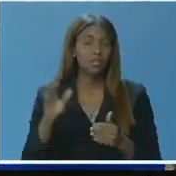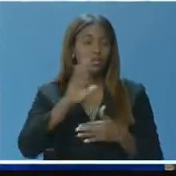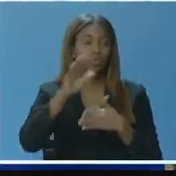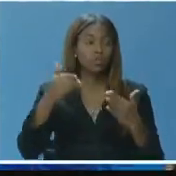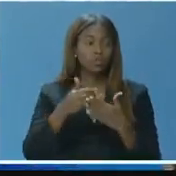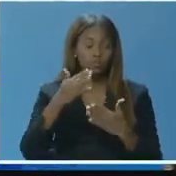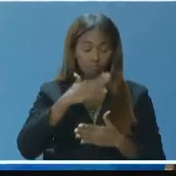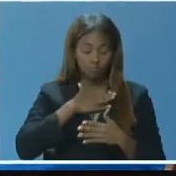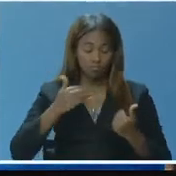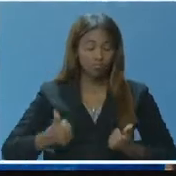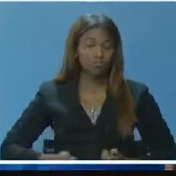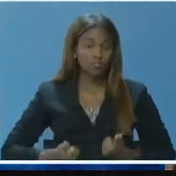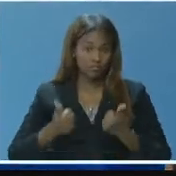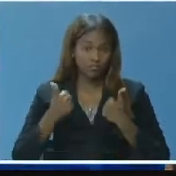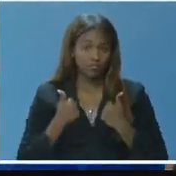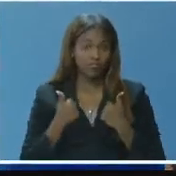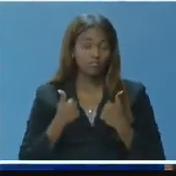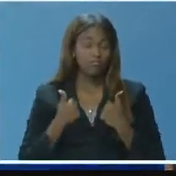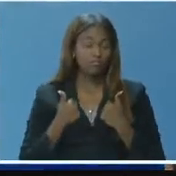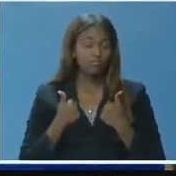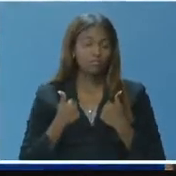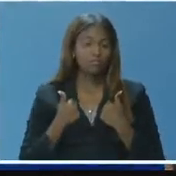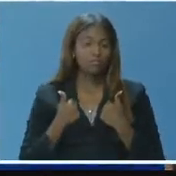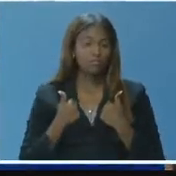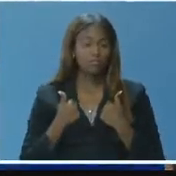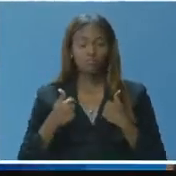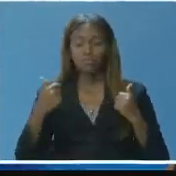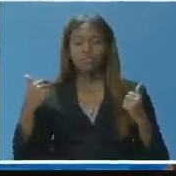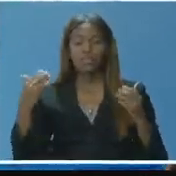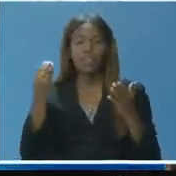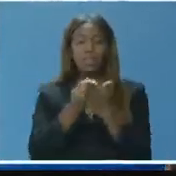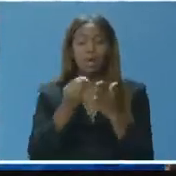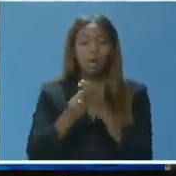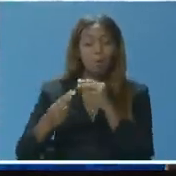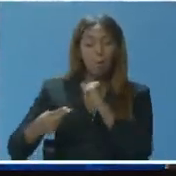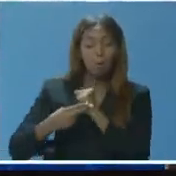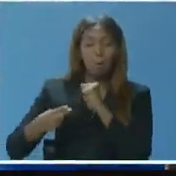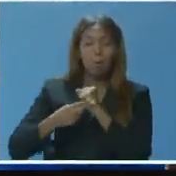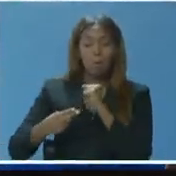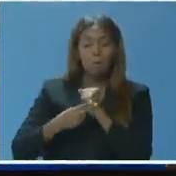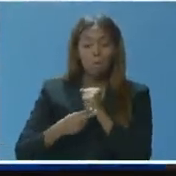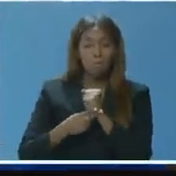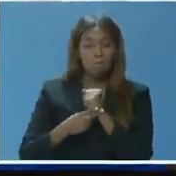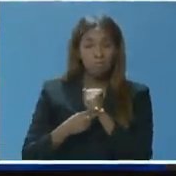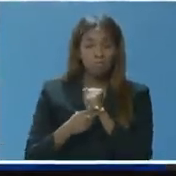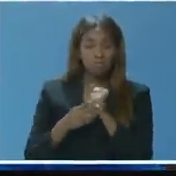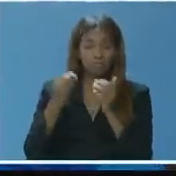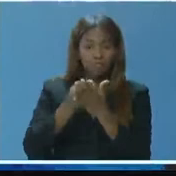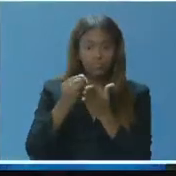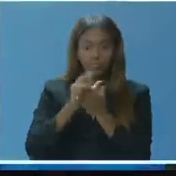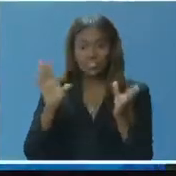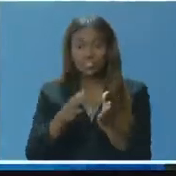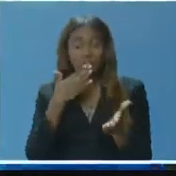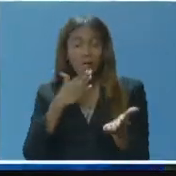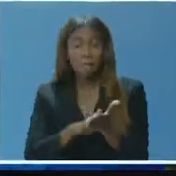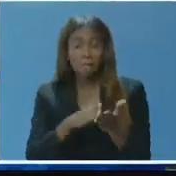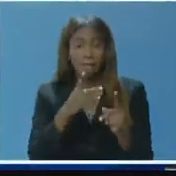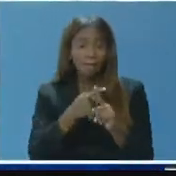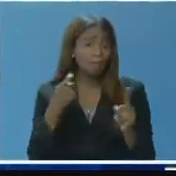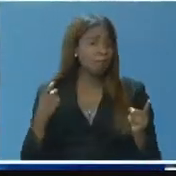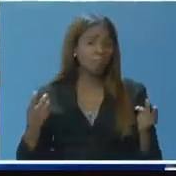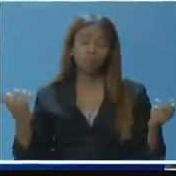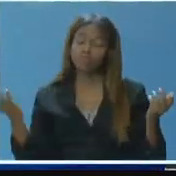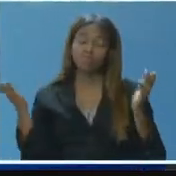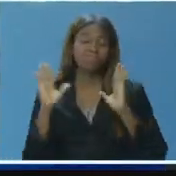vida no he acumulado riqueza, nunca he estado en nada que